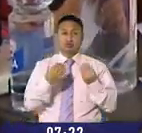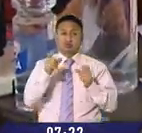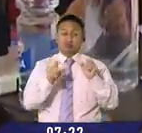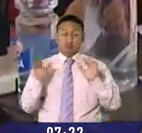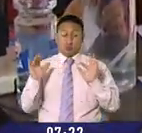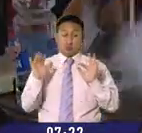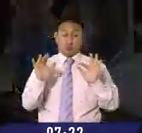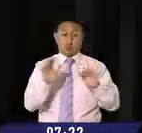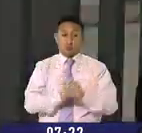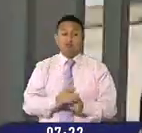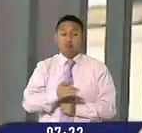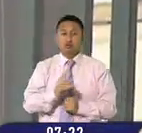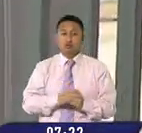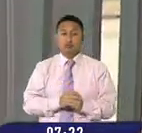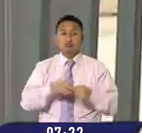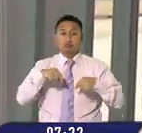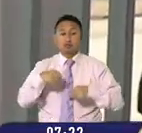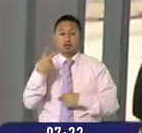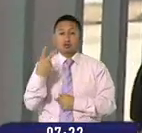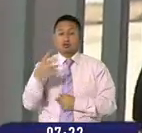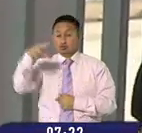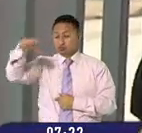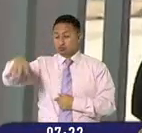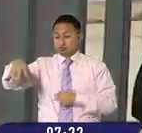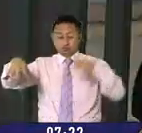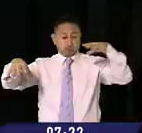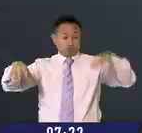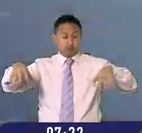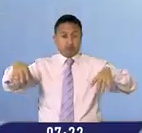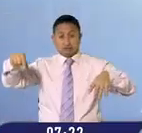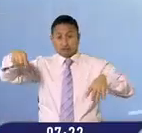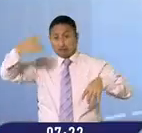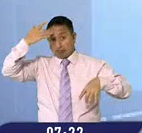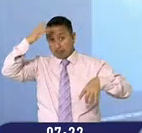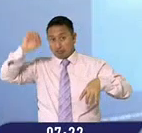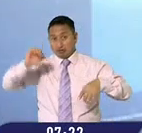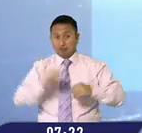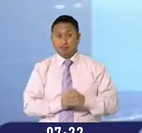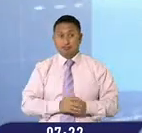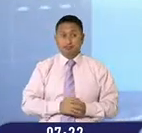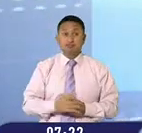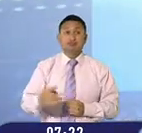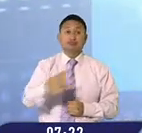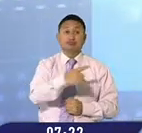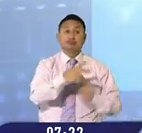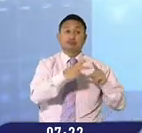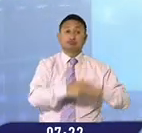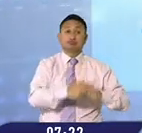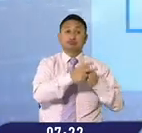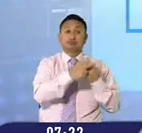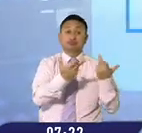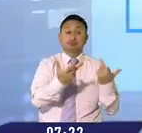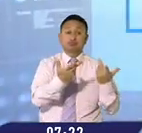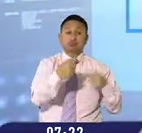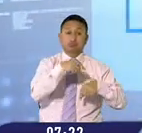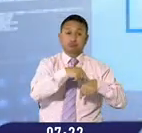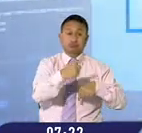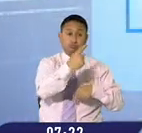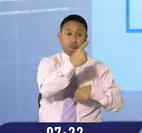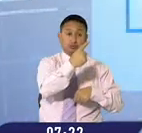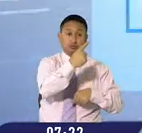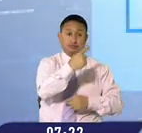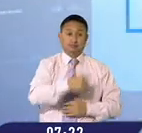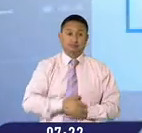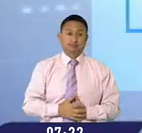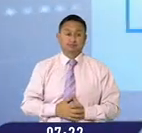es de los pacientes COVID y los no COVID. El centro de atención abrirá sus puertas de lunes a viernes de 8 de la mañana a